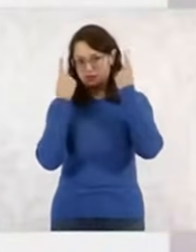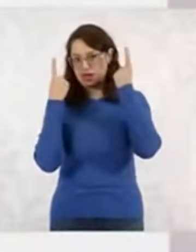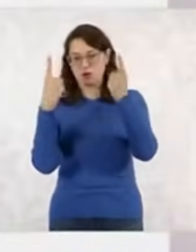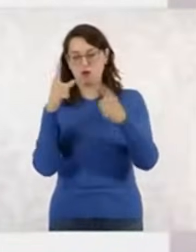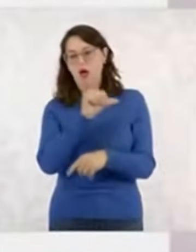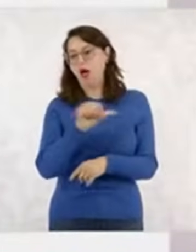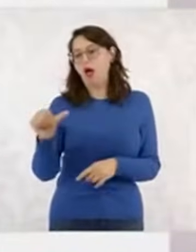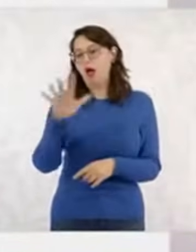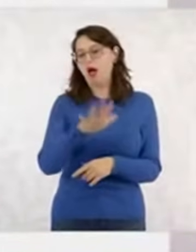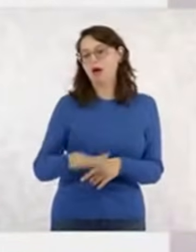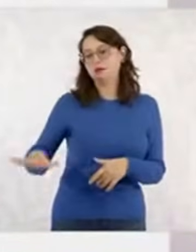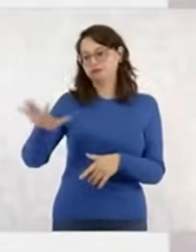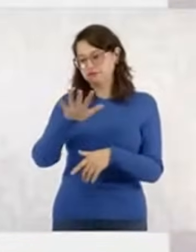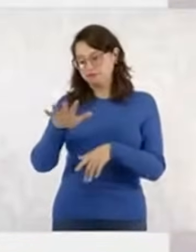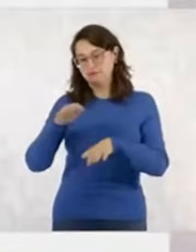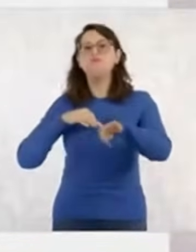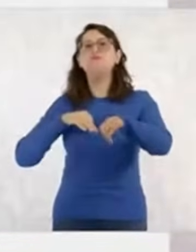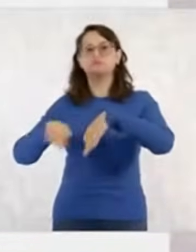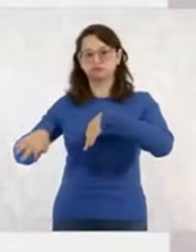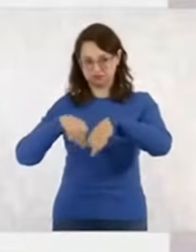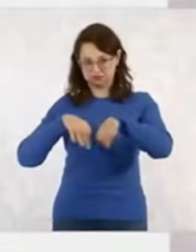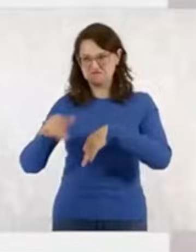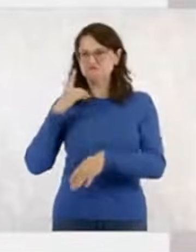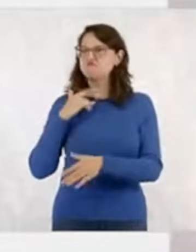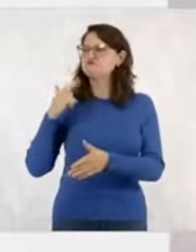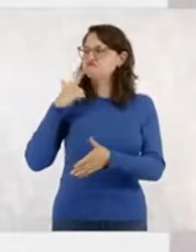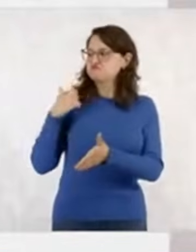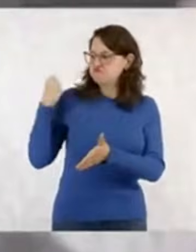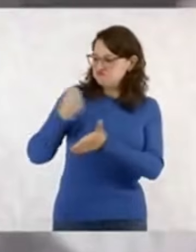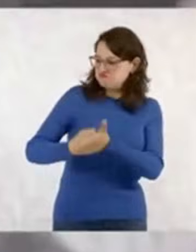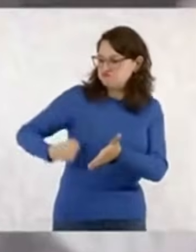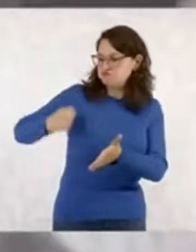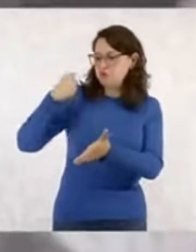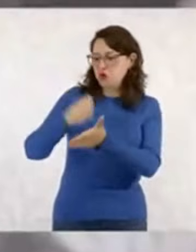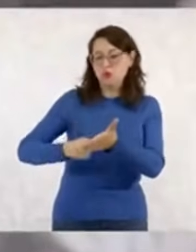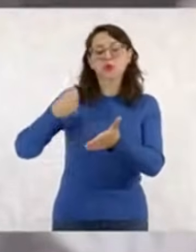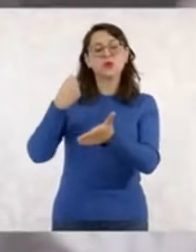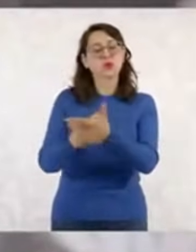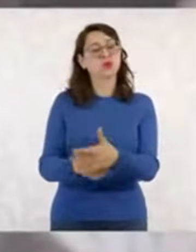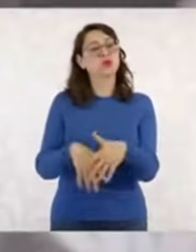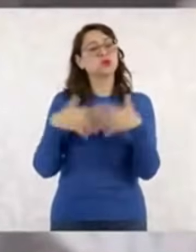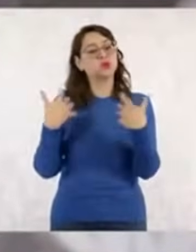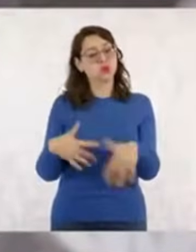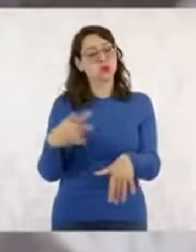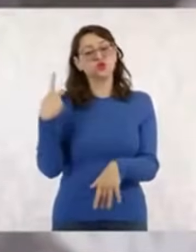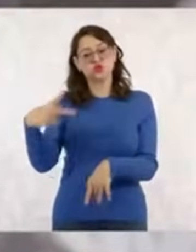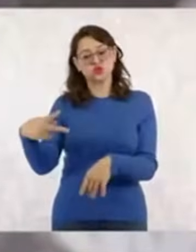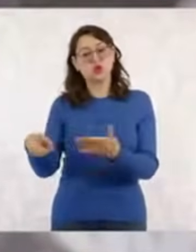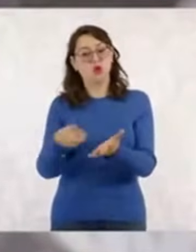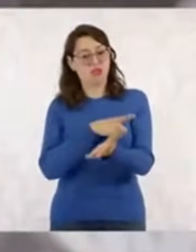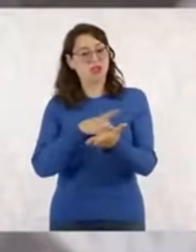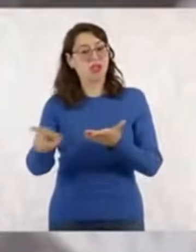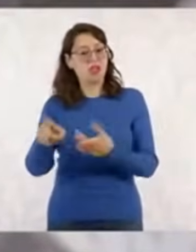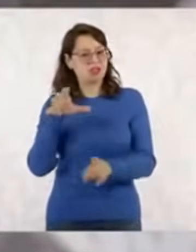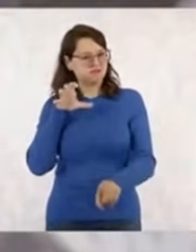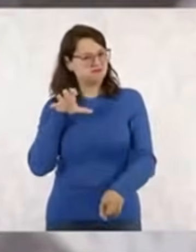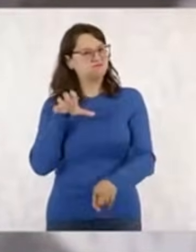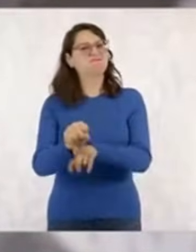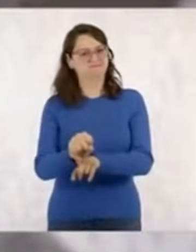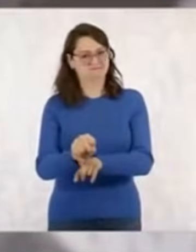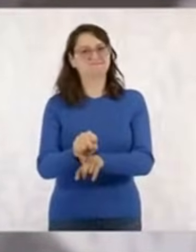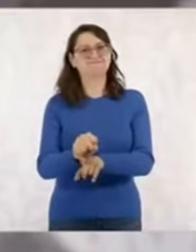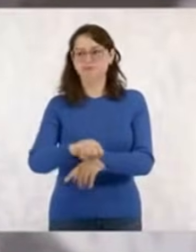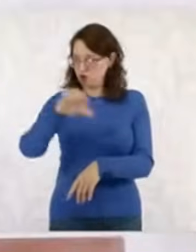México, quienes con sus luchas, con sus demandas históricas han hecho la realidad los derechos el día de